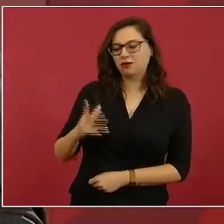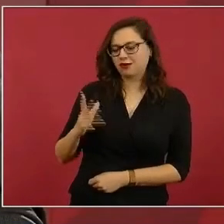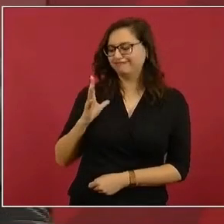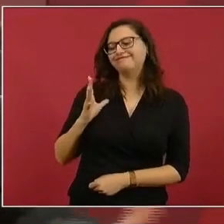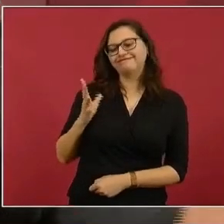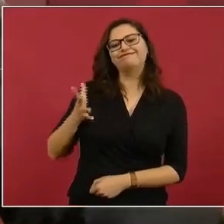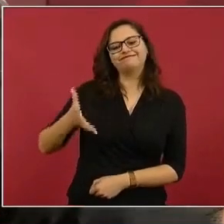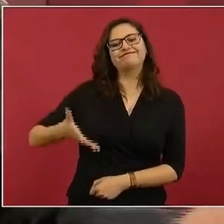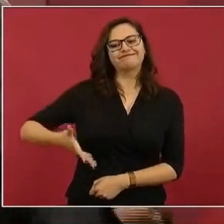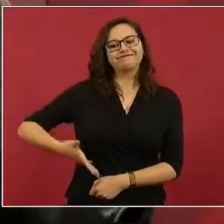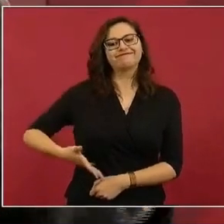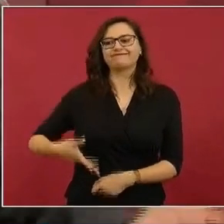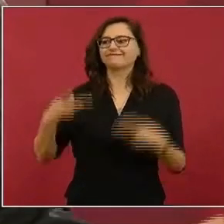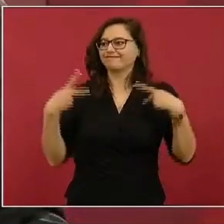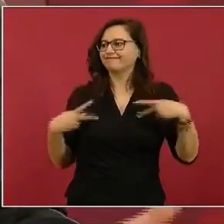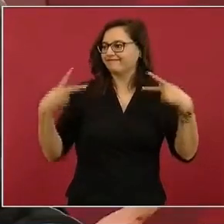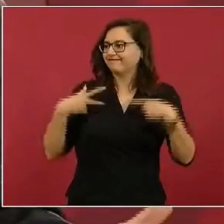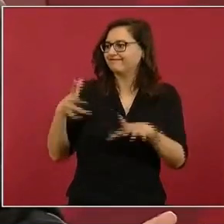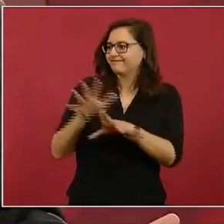y